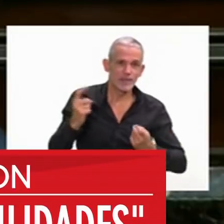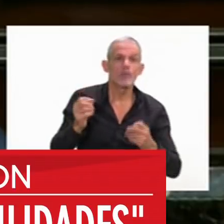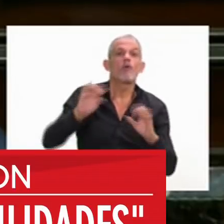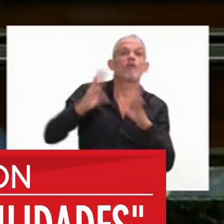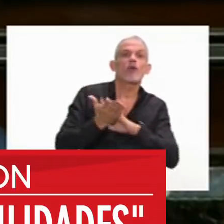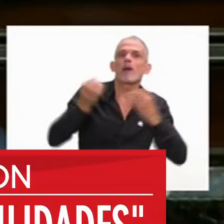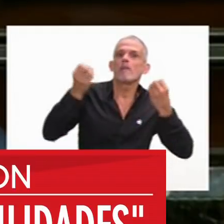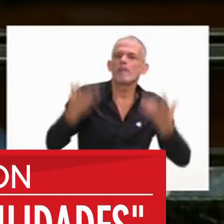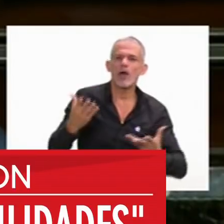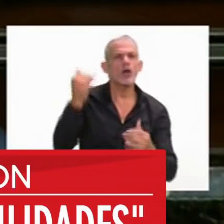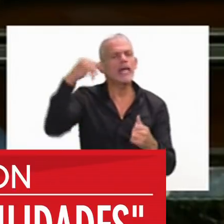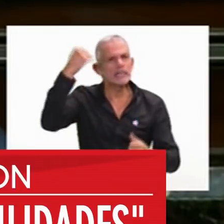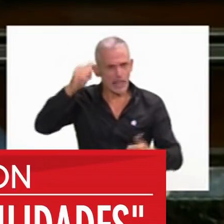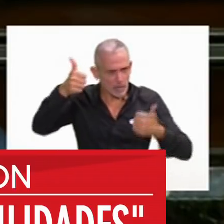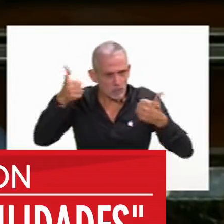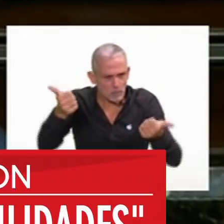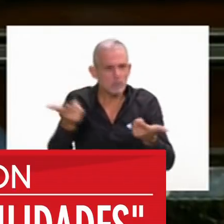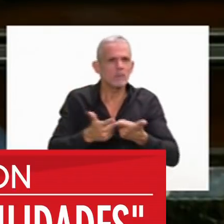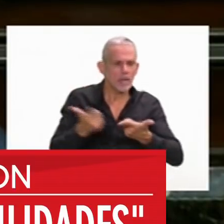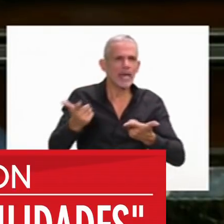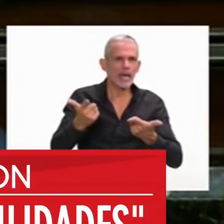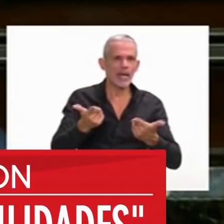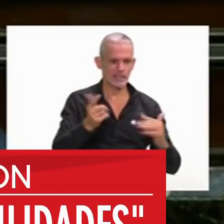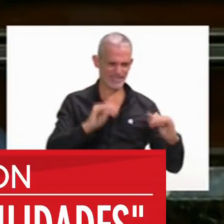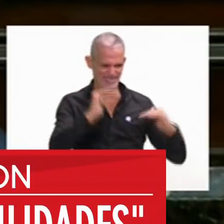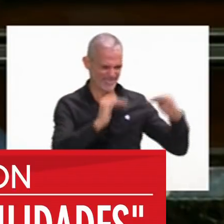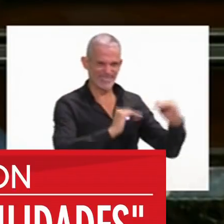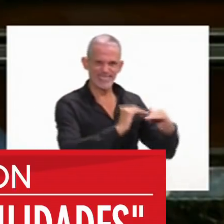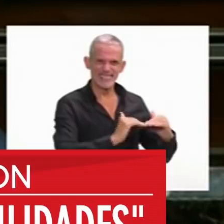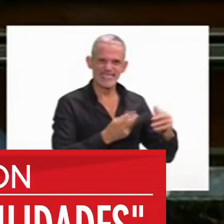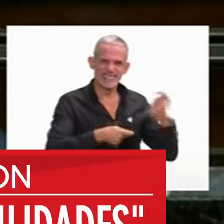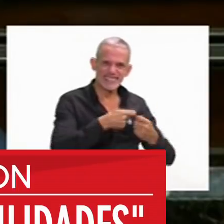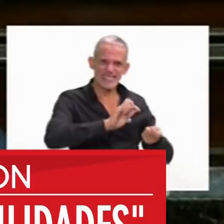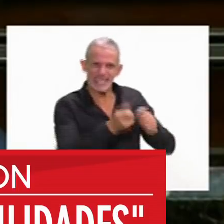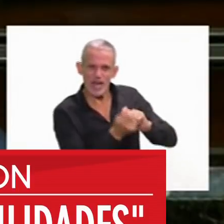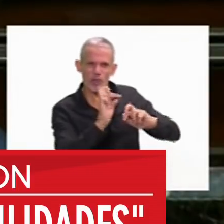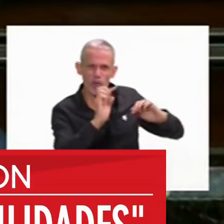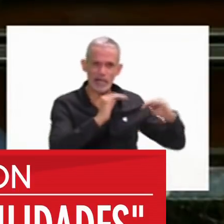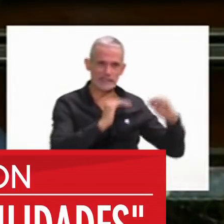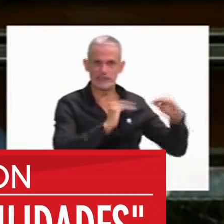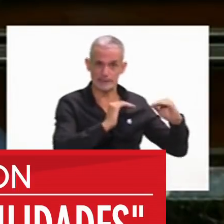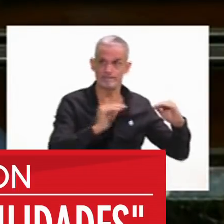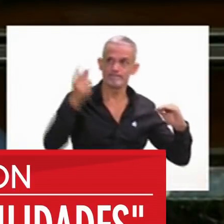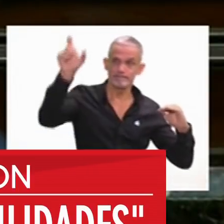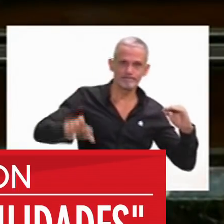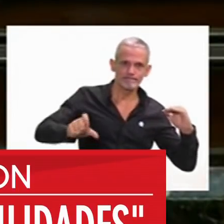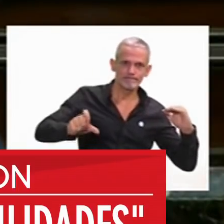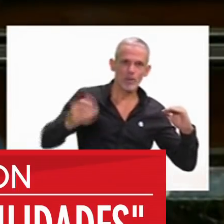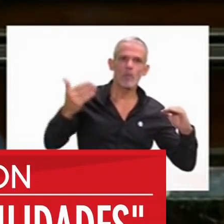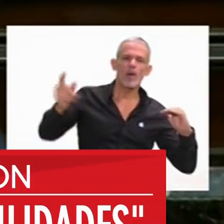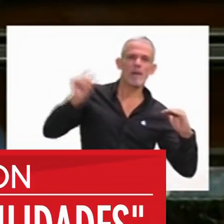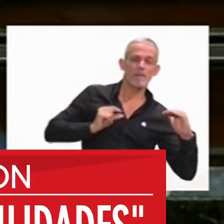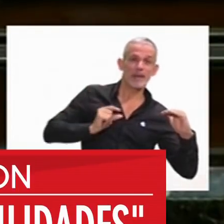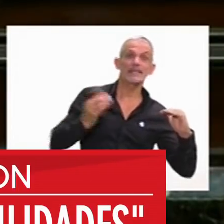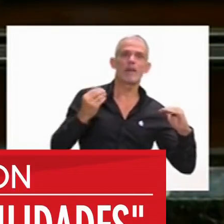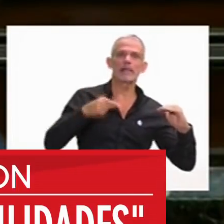condiciones de tasas de interés que ese mercado volátil en el que estamos hoy, nos pudiera generar una